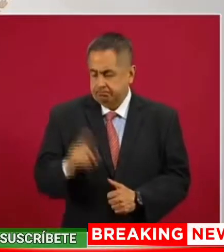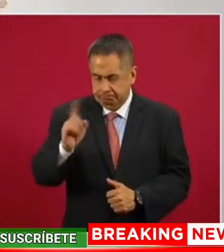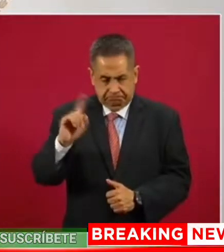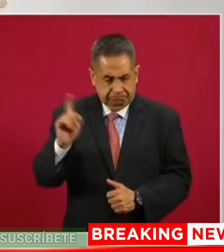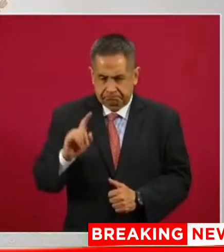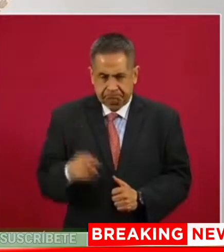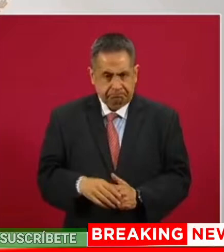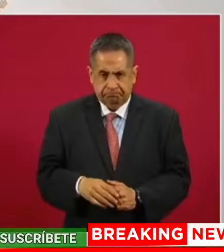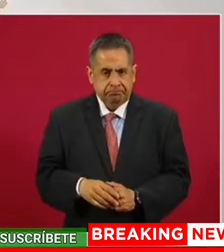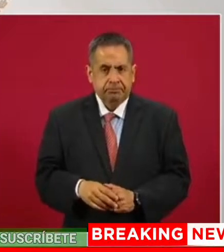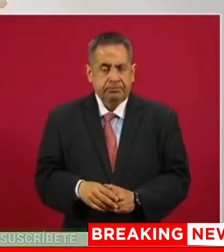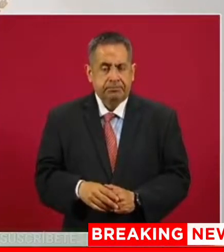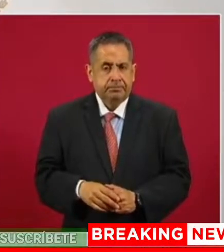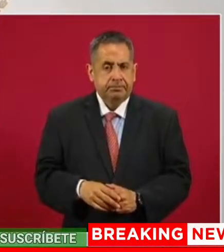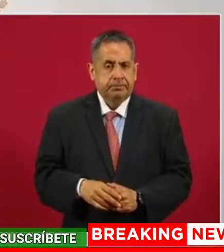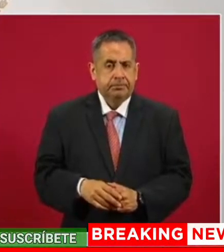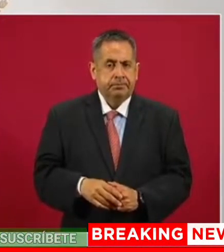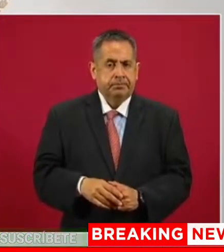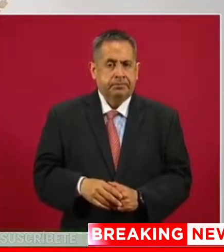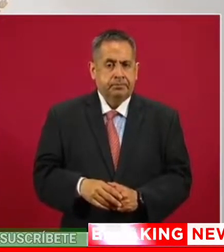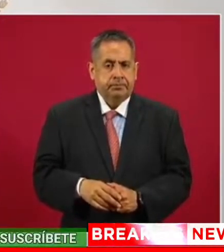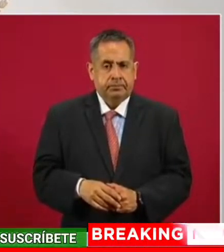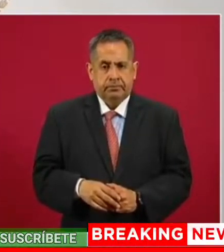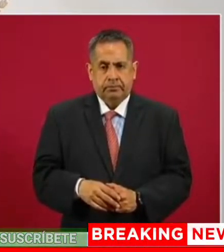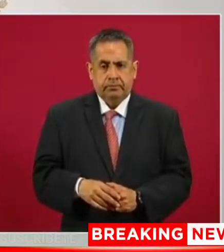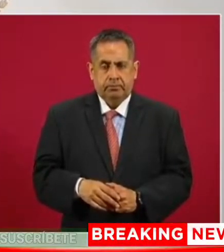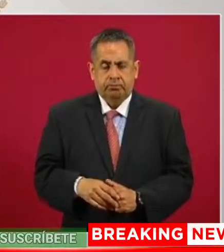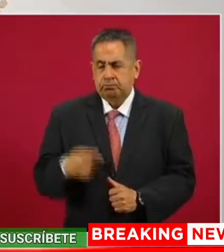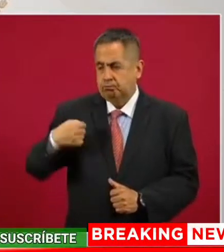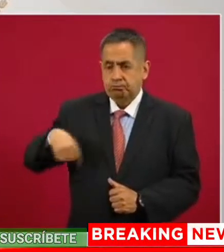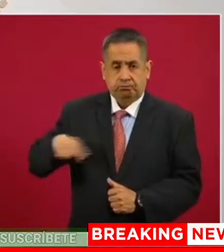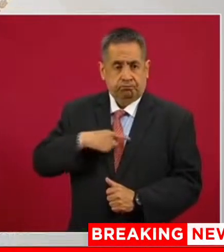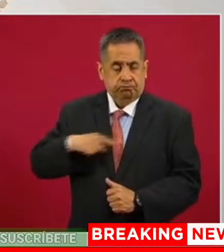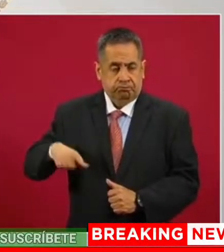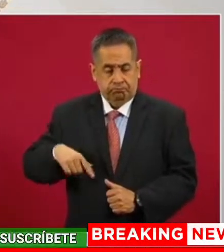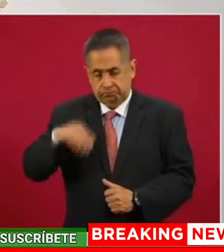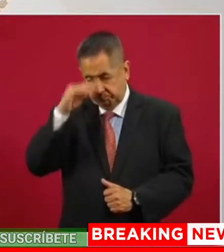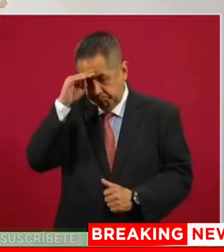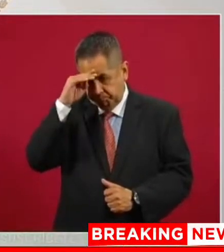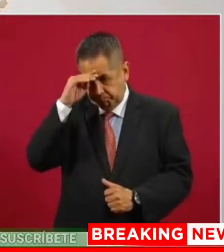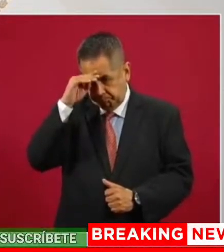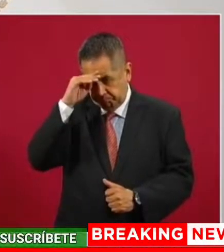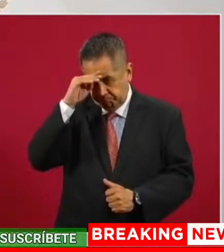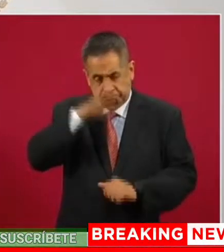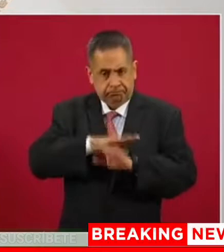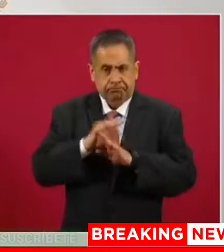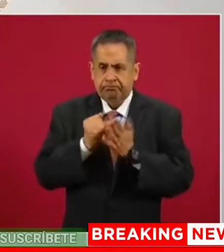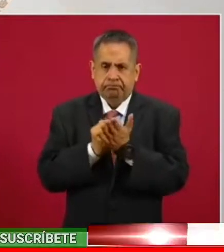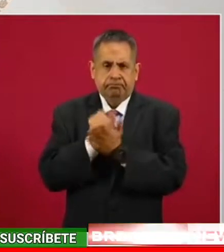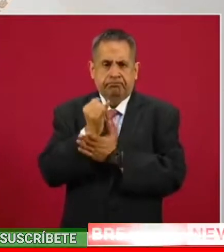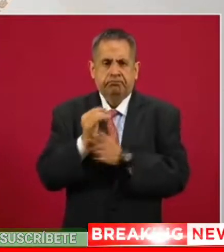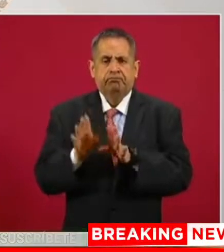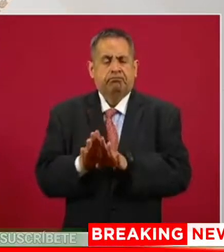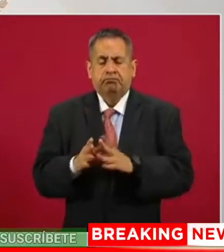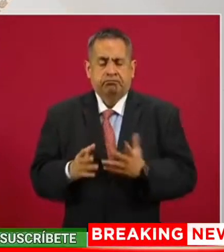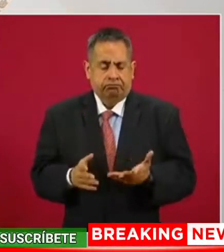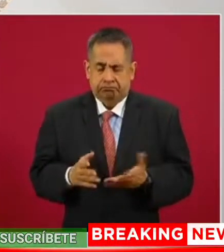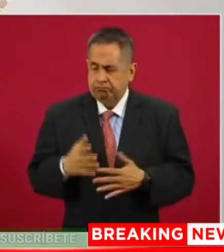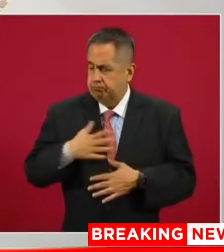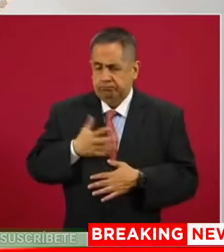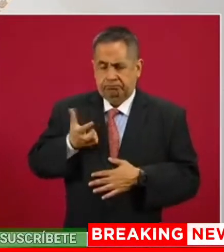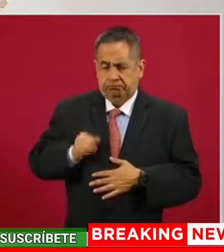tenemos que definir posturas. ¿Cómo vamos a estar